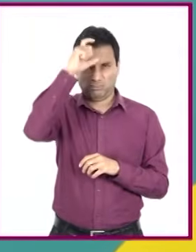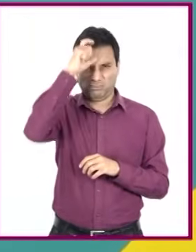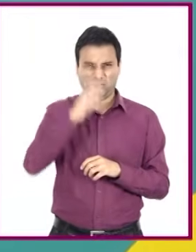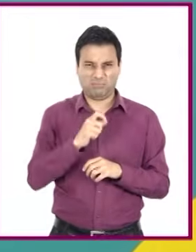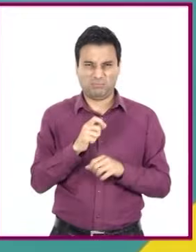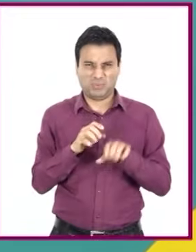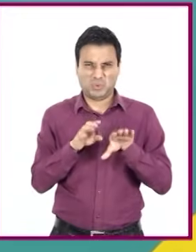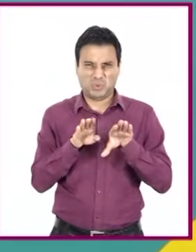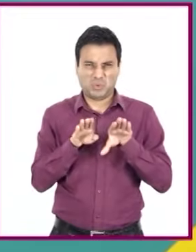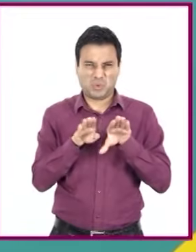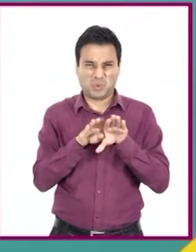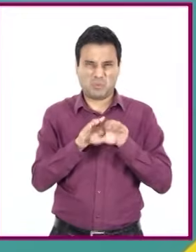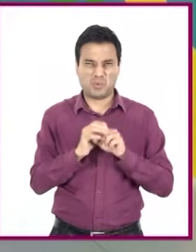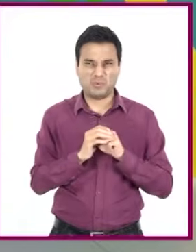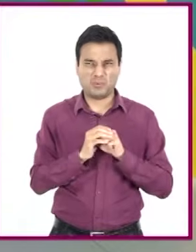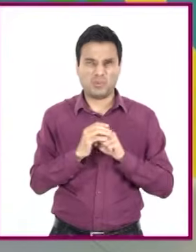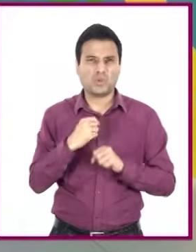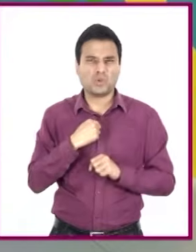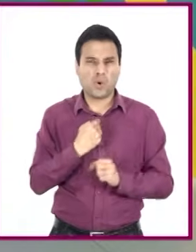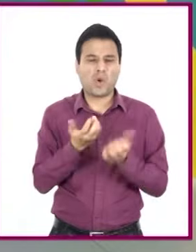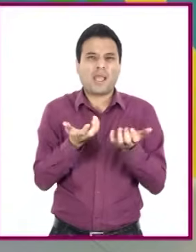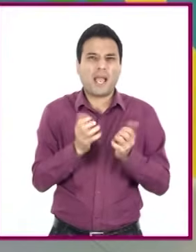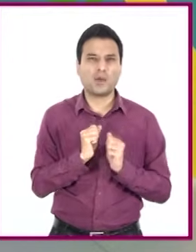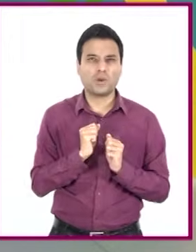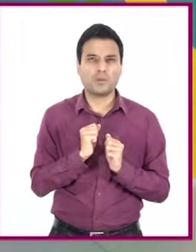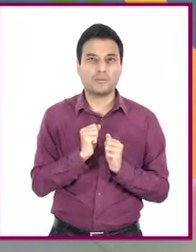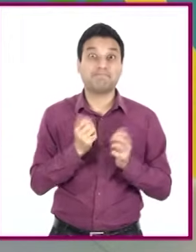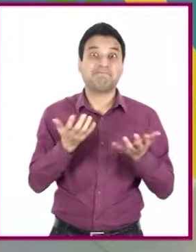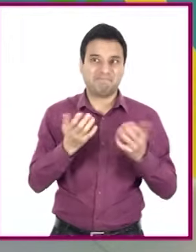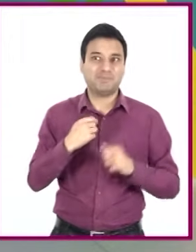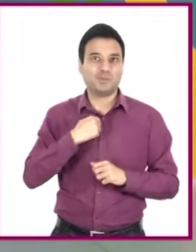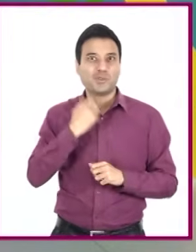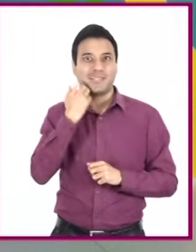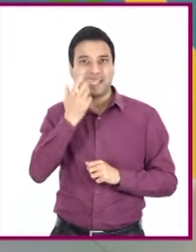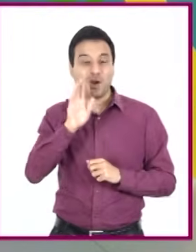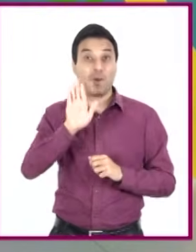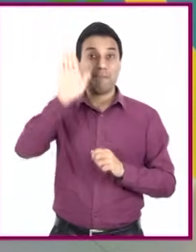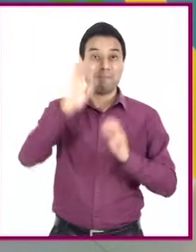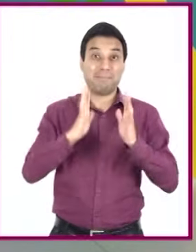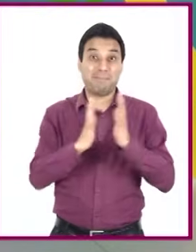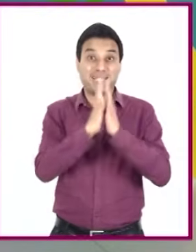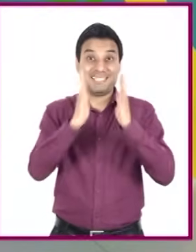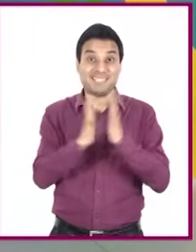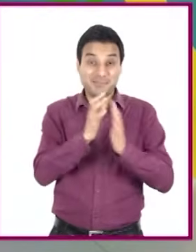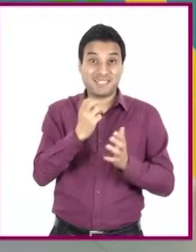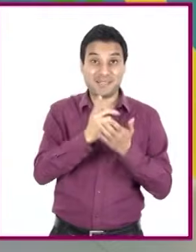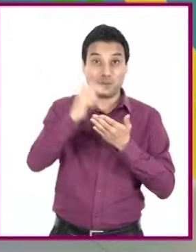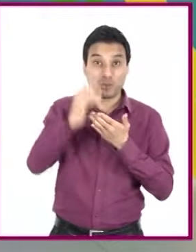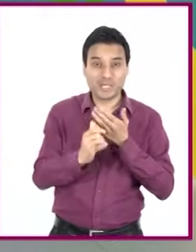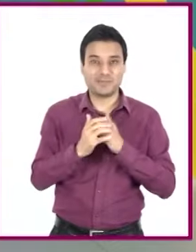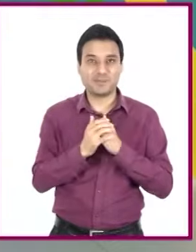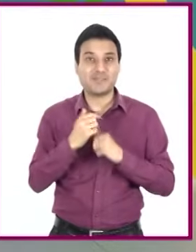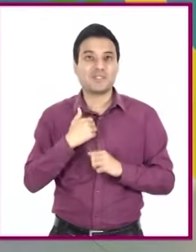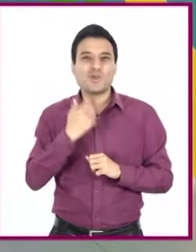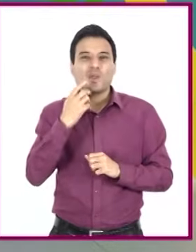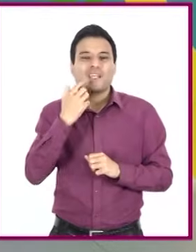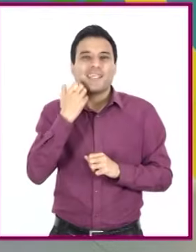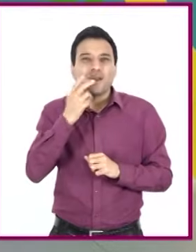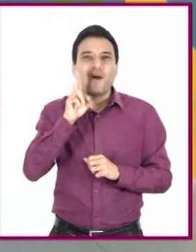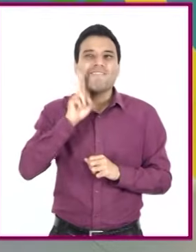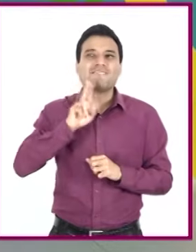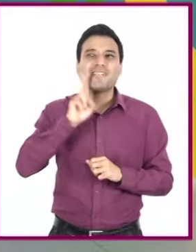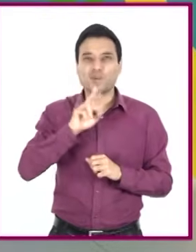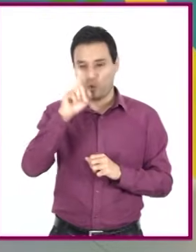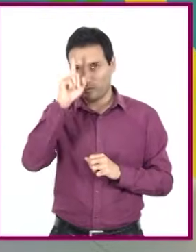una alternativa que puedan llevar a cabo. Así es, yo quiero participar en este proyecto. Me gustaría que me pudieran guiar para